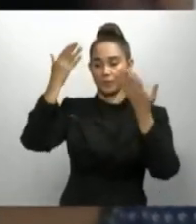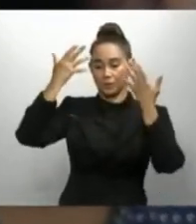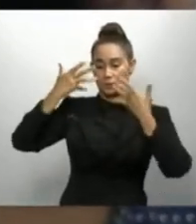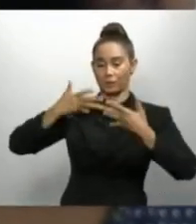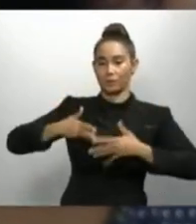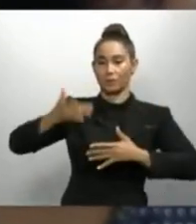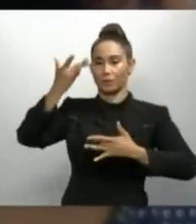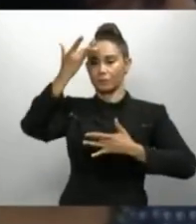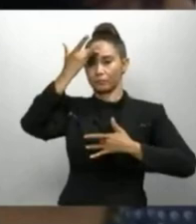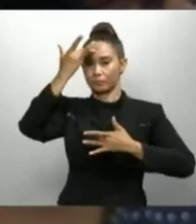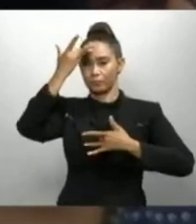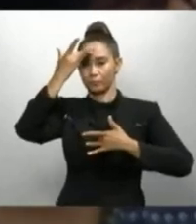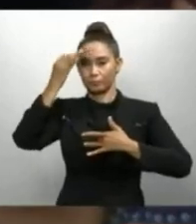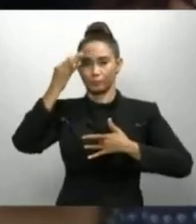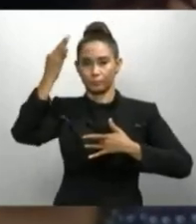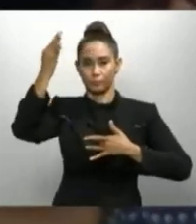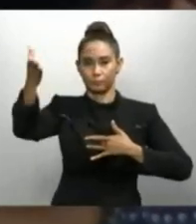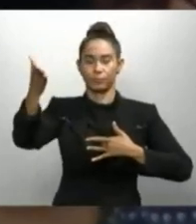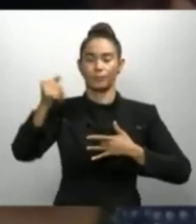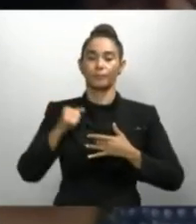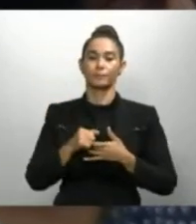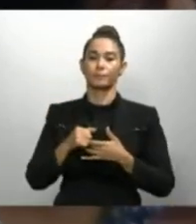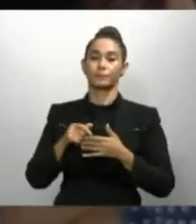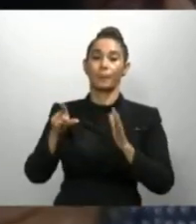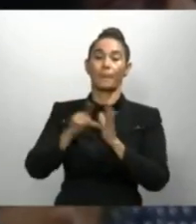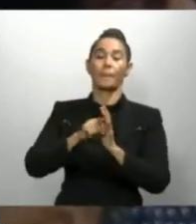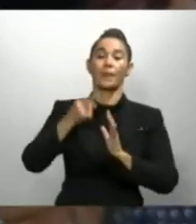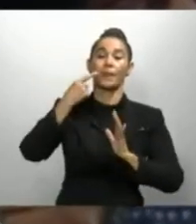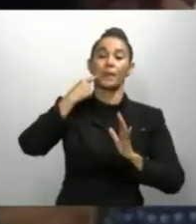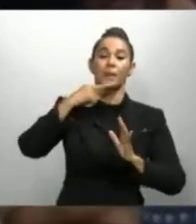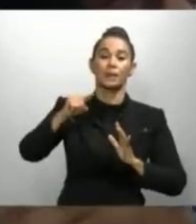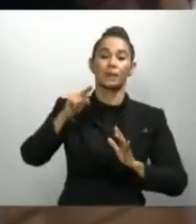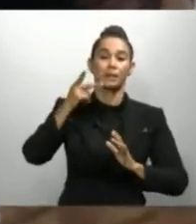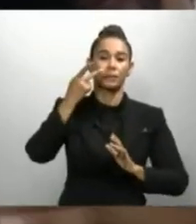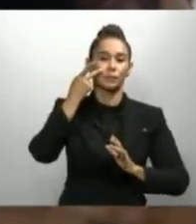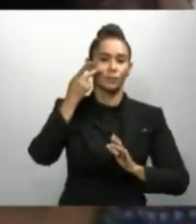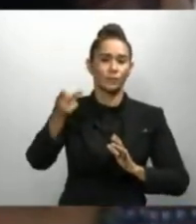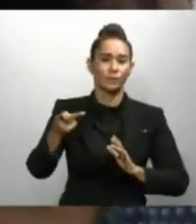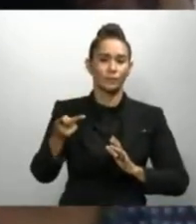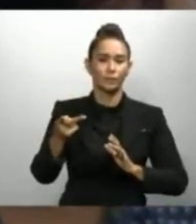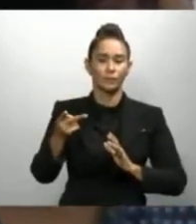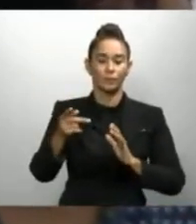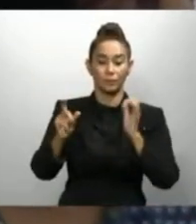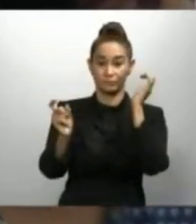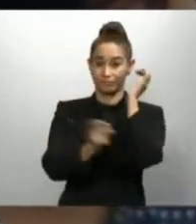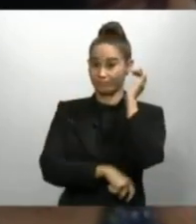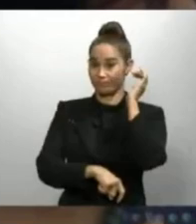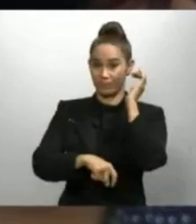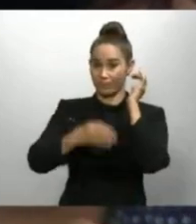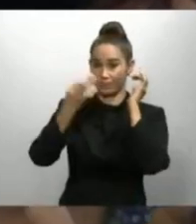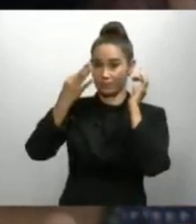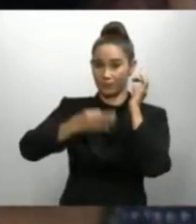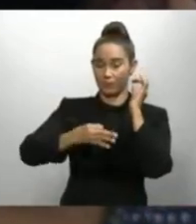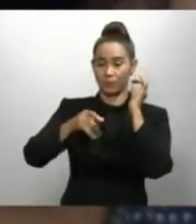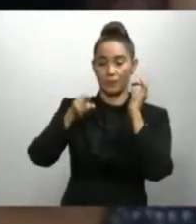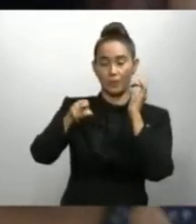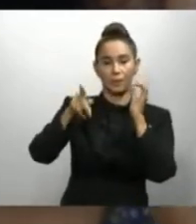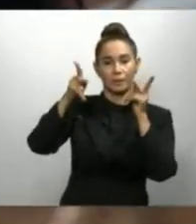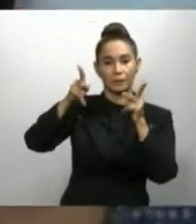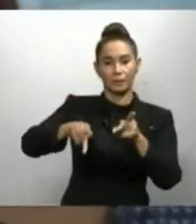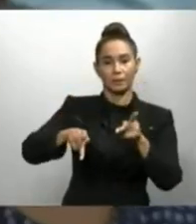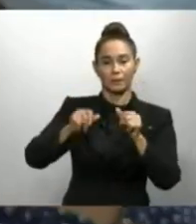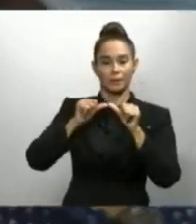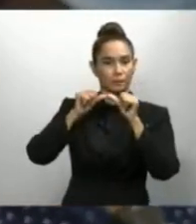intoxicado. Y por otro lado, en el decreto no escuchamos medidas drásticas para aquellas personas